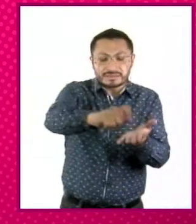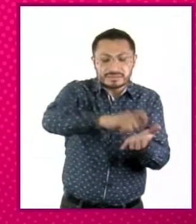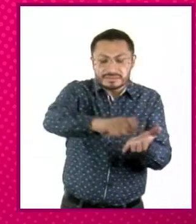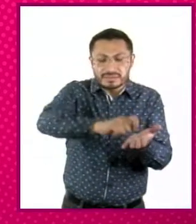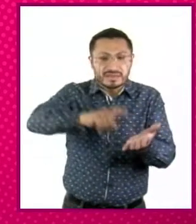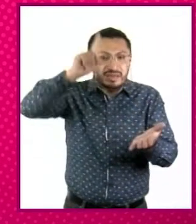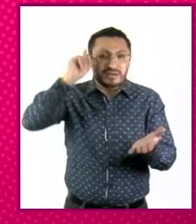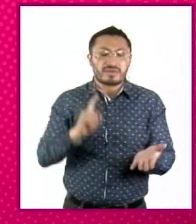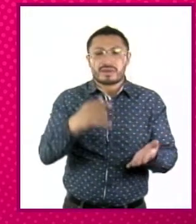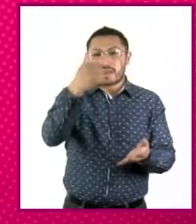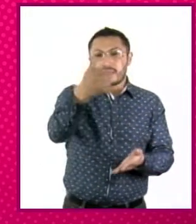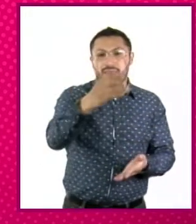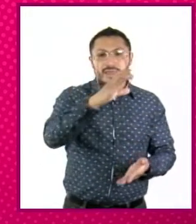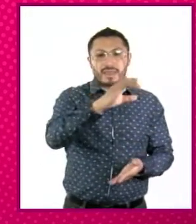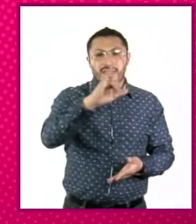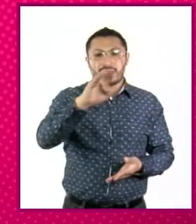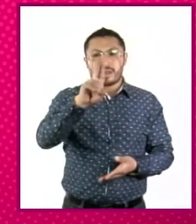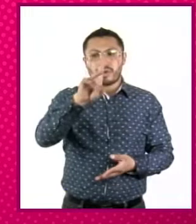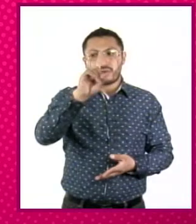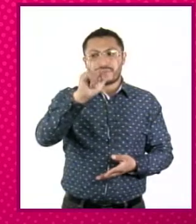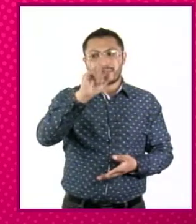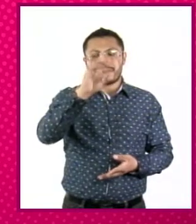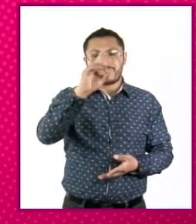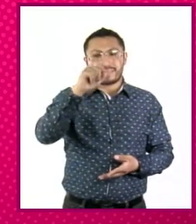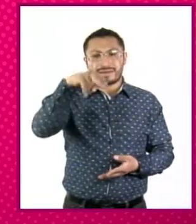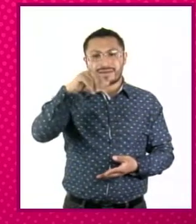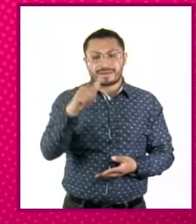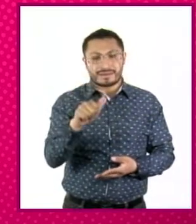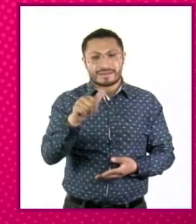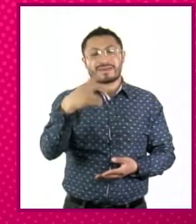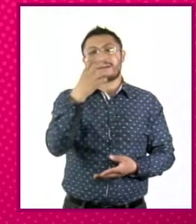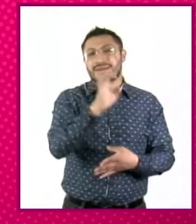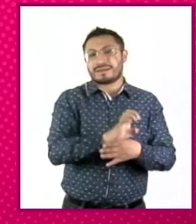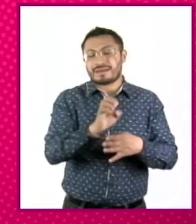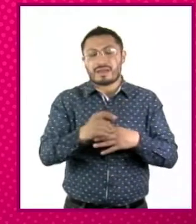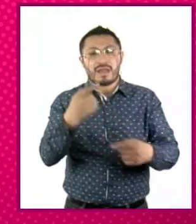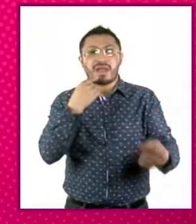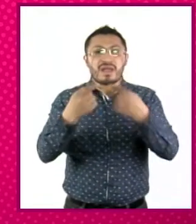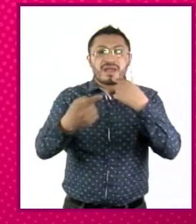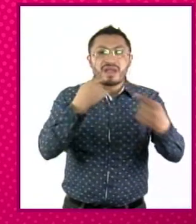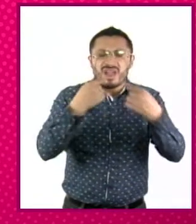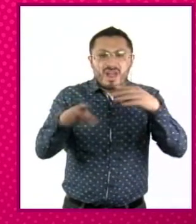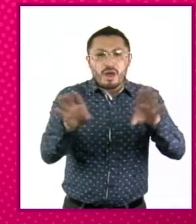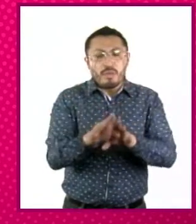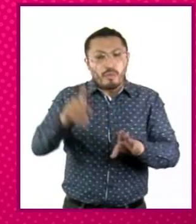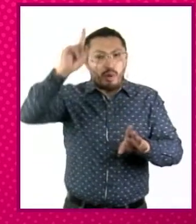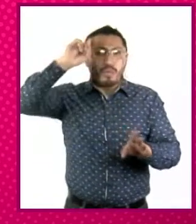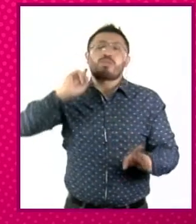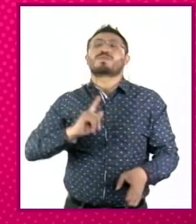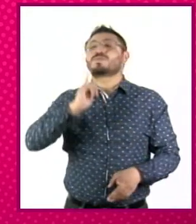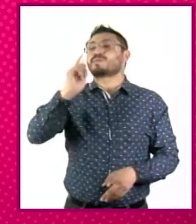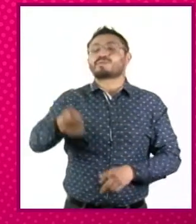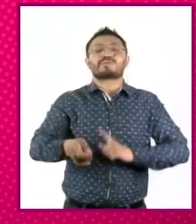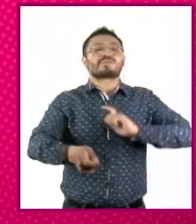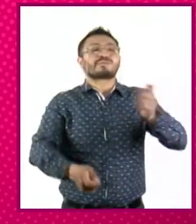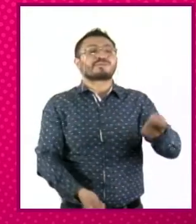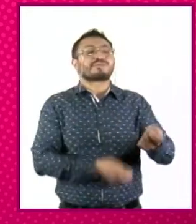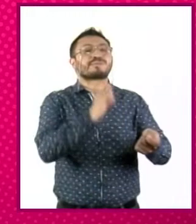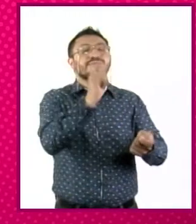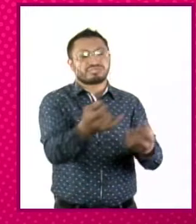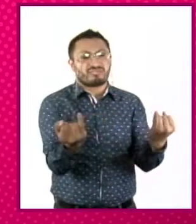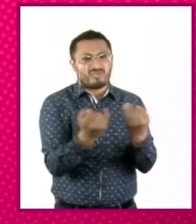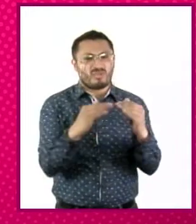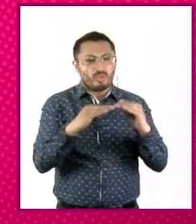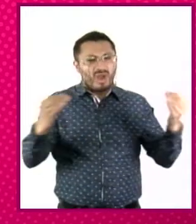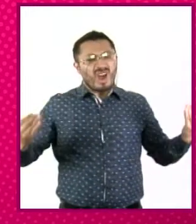ciudadana. Entonces, estos debates lo que decían eran, las mujeres cuestionaban igualdad en qué